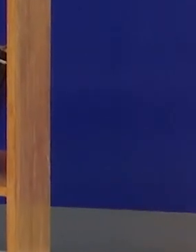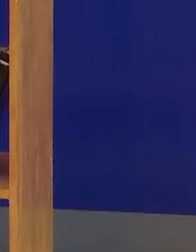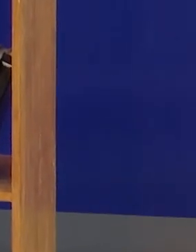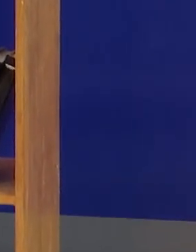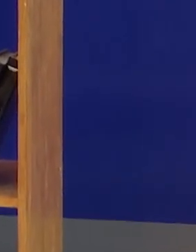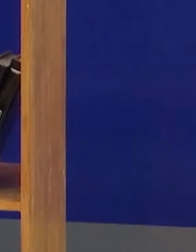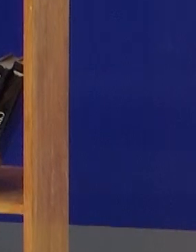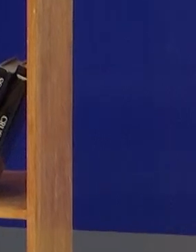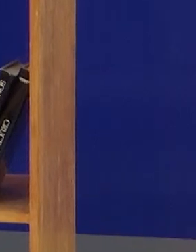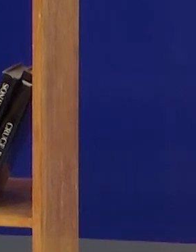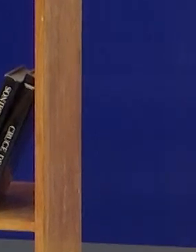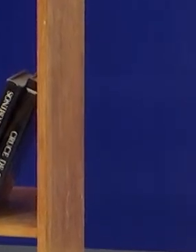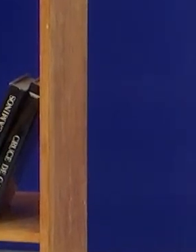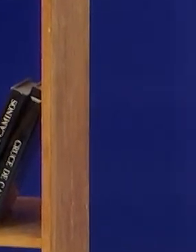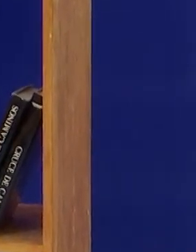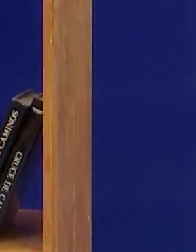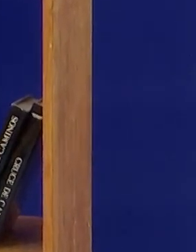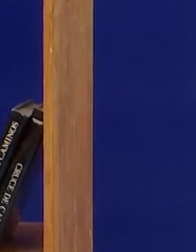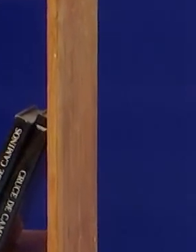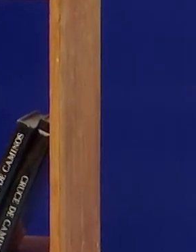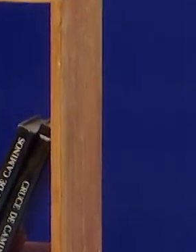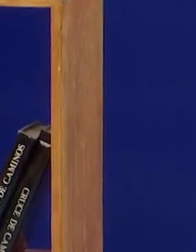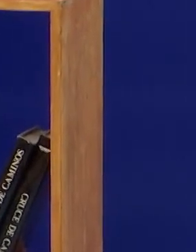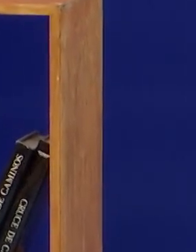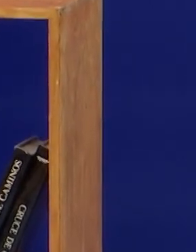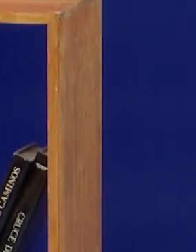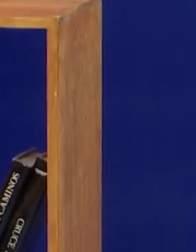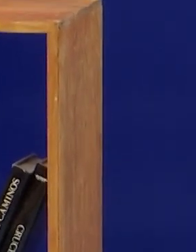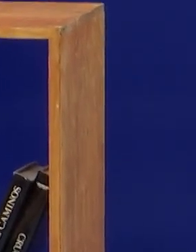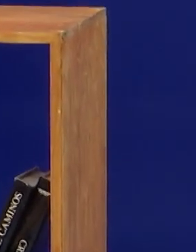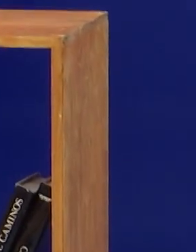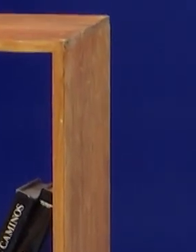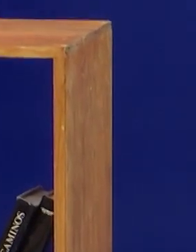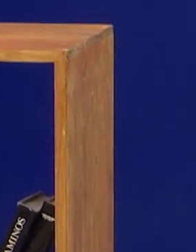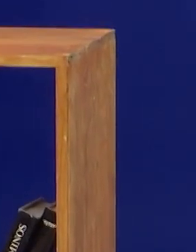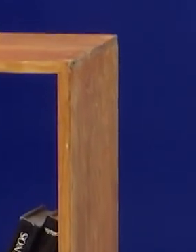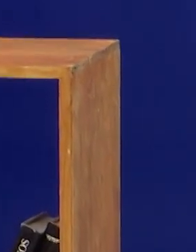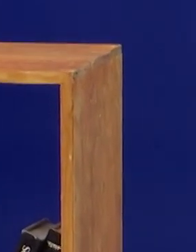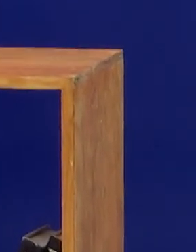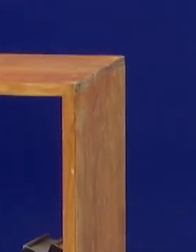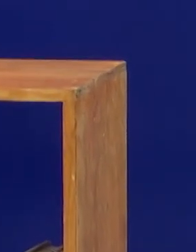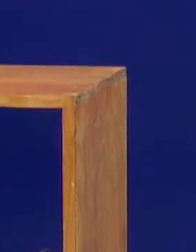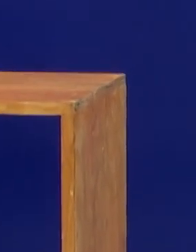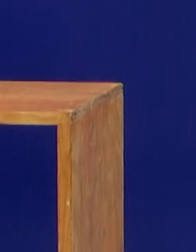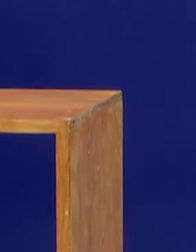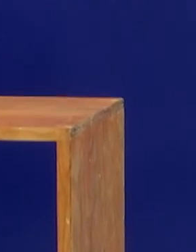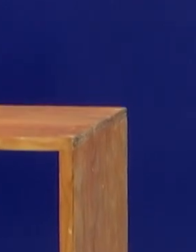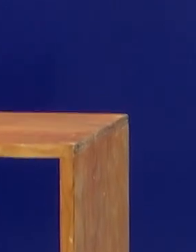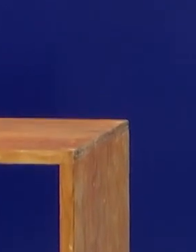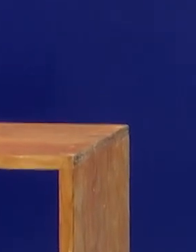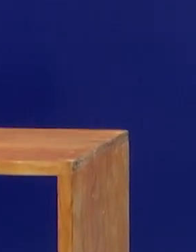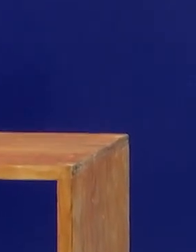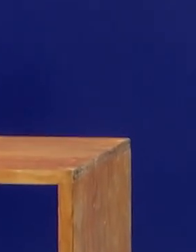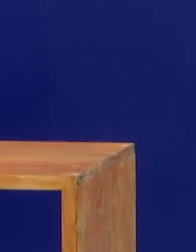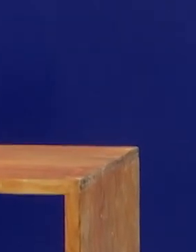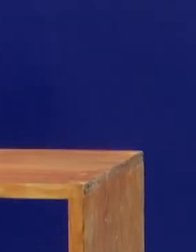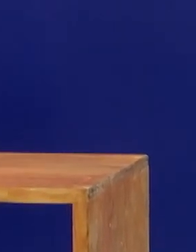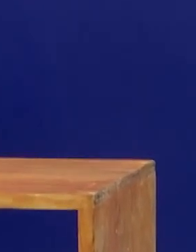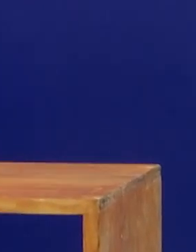noche y mojuanti. Momachtiani tleni seshewitla machtilistli, Juan tlen campa timomachtia tlen